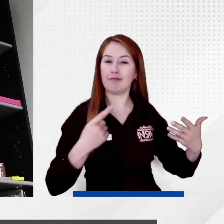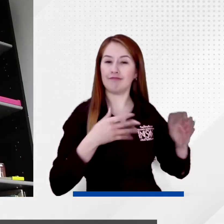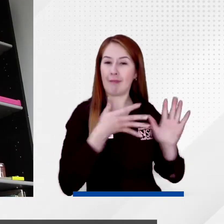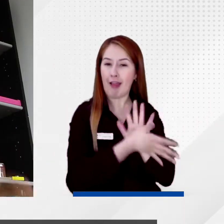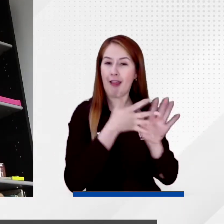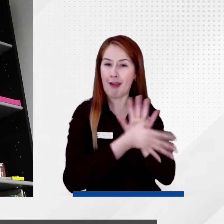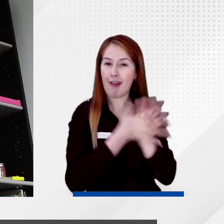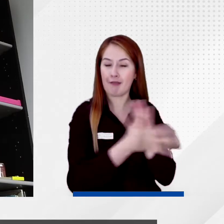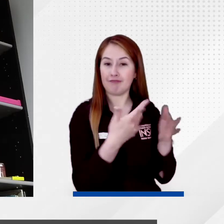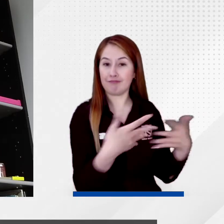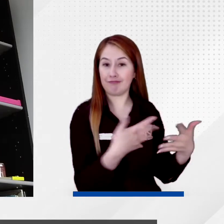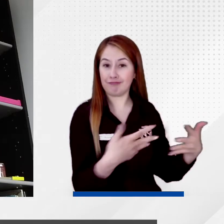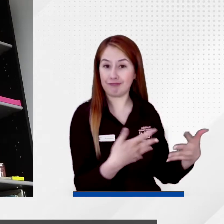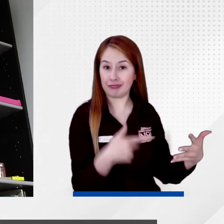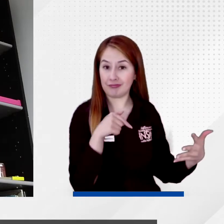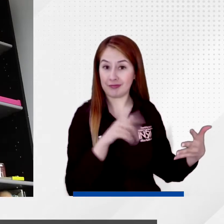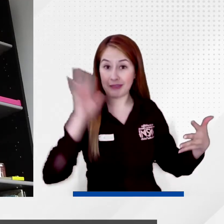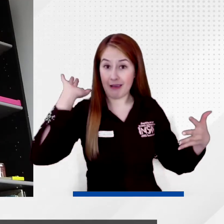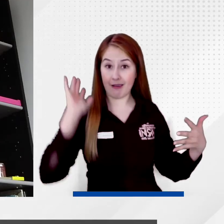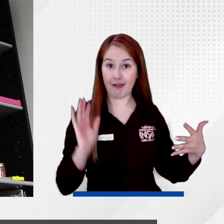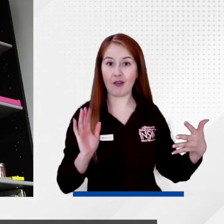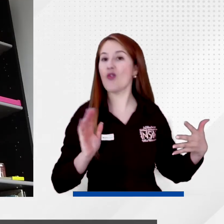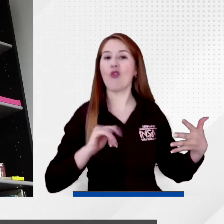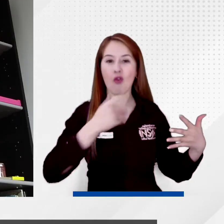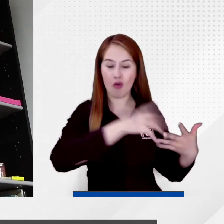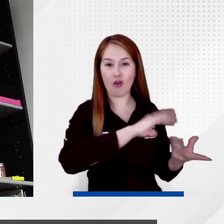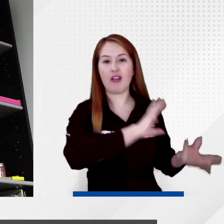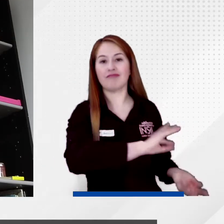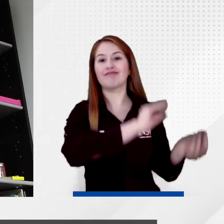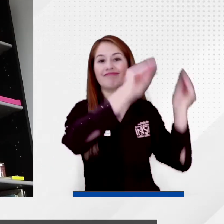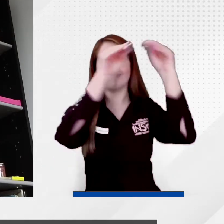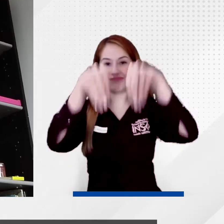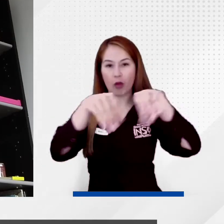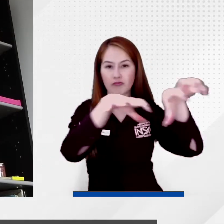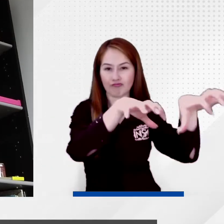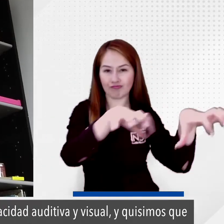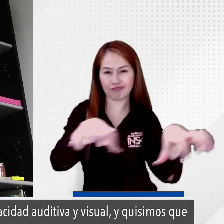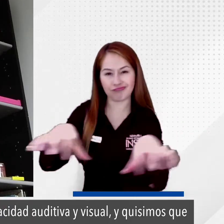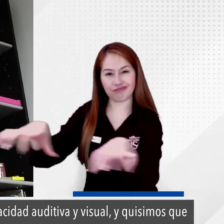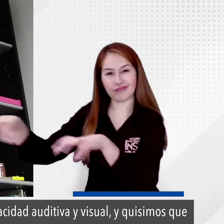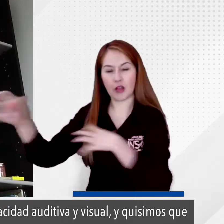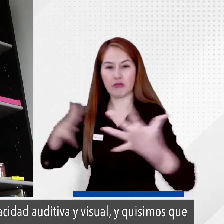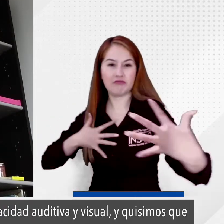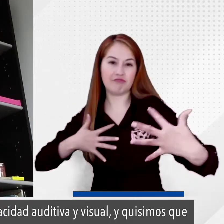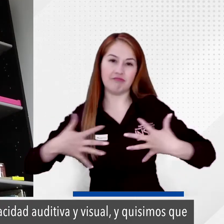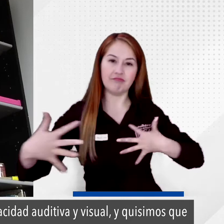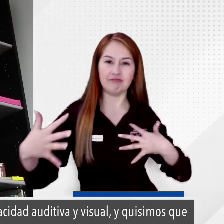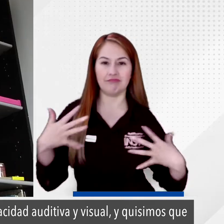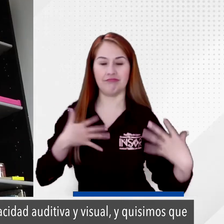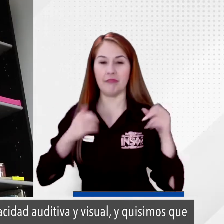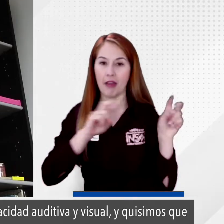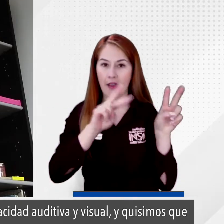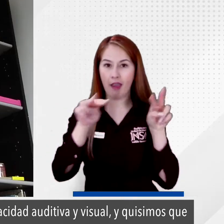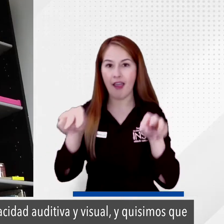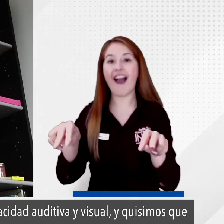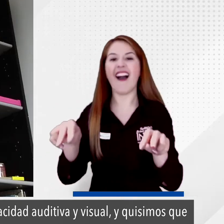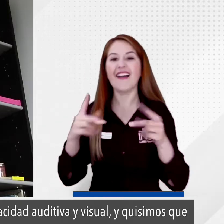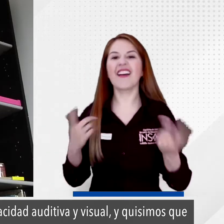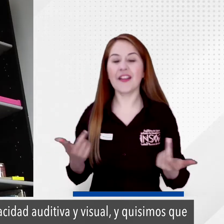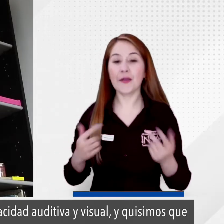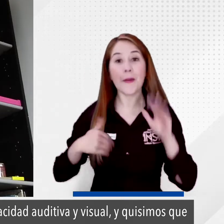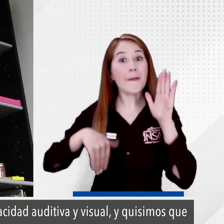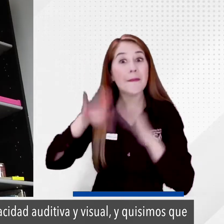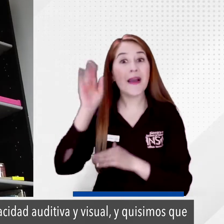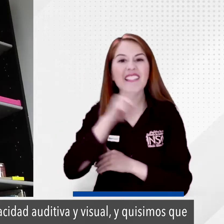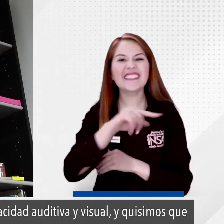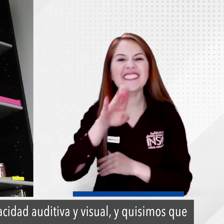eso que hay escrito en la dramaturgia y lo ponemos en práctica. Es una experiencia dirigida a público